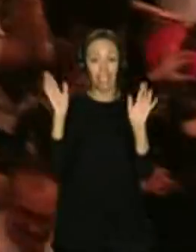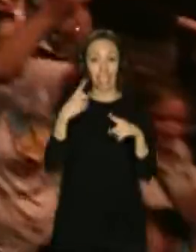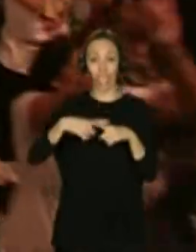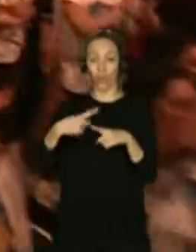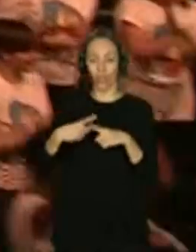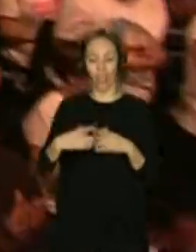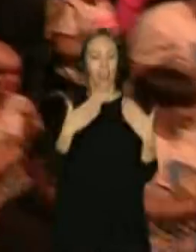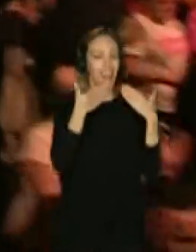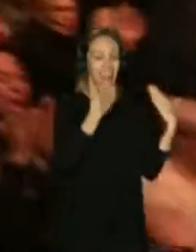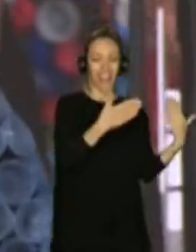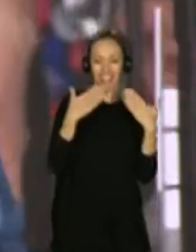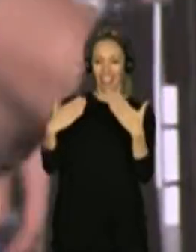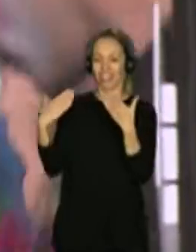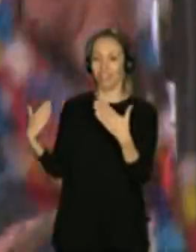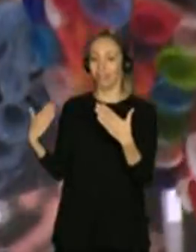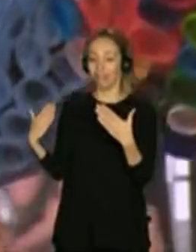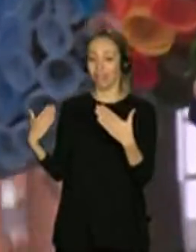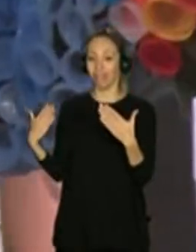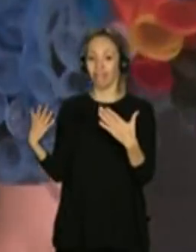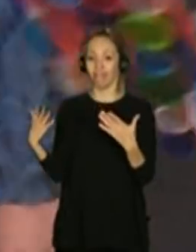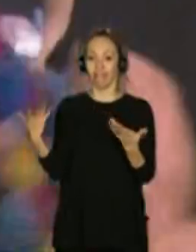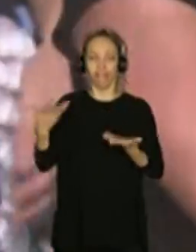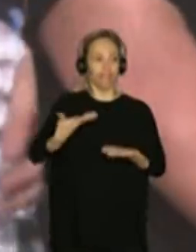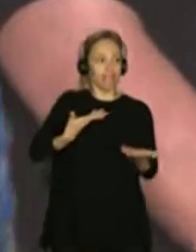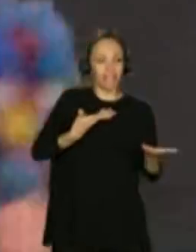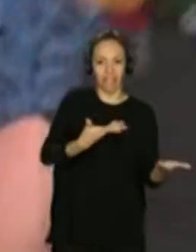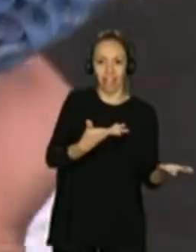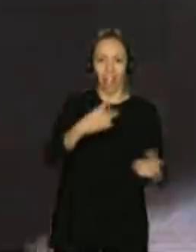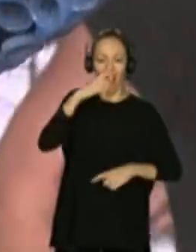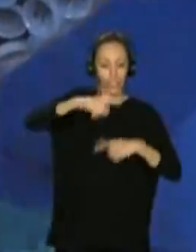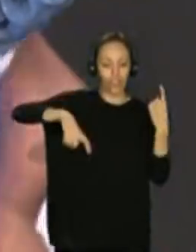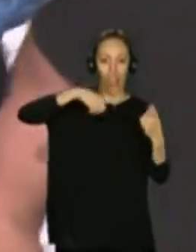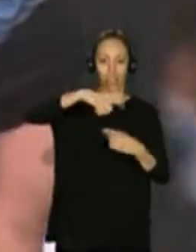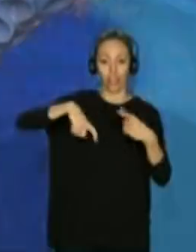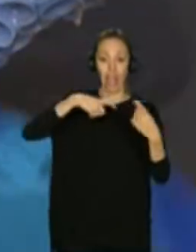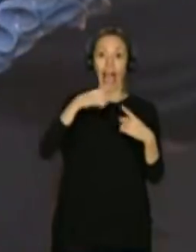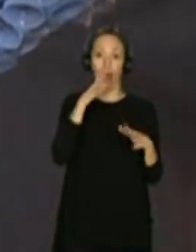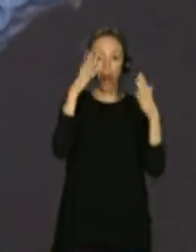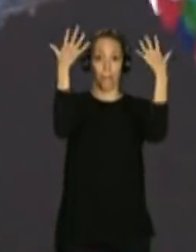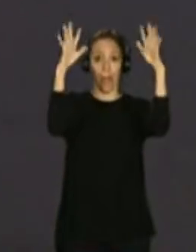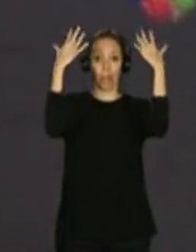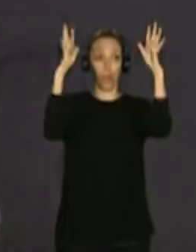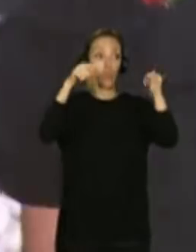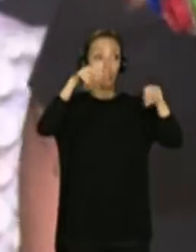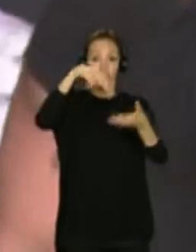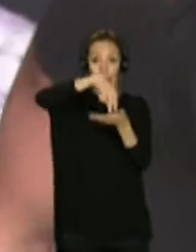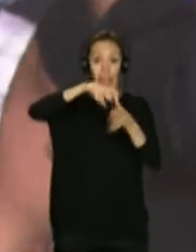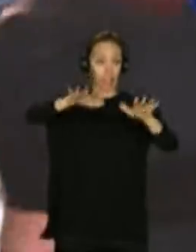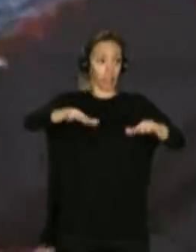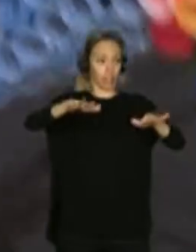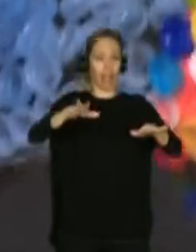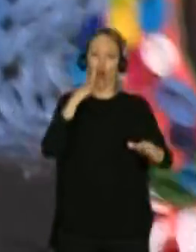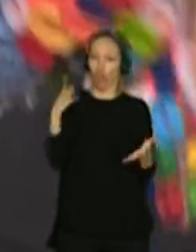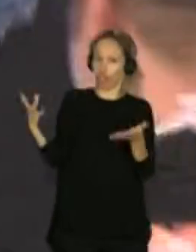mundo aplauda. Muchísimas gracias. Se despiden. Por este recibimiento cada año. Nos vamos con las palmas. Sigan en pie. Vamos ahora a levantarnos